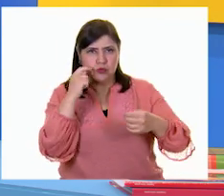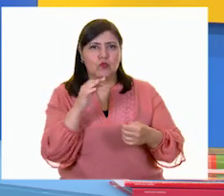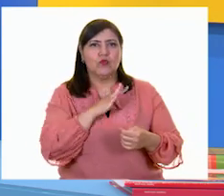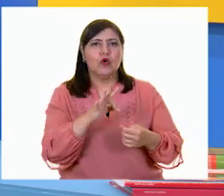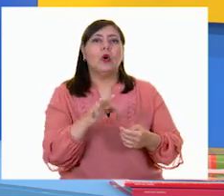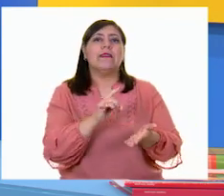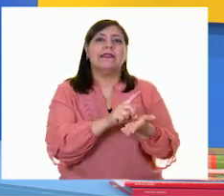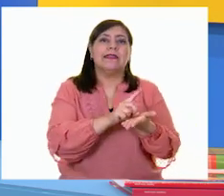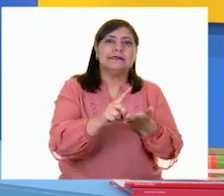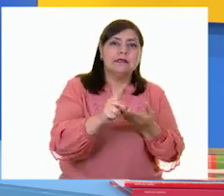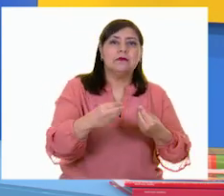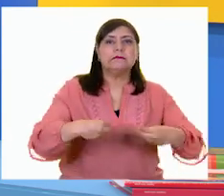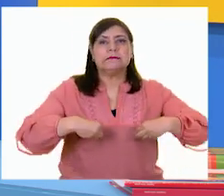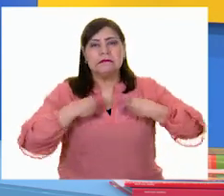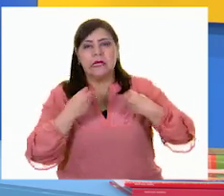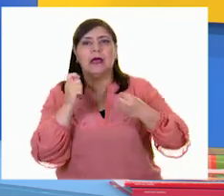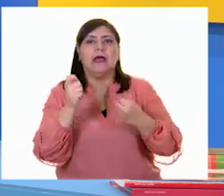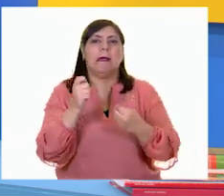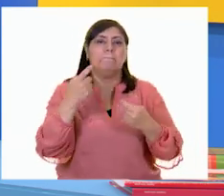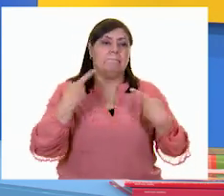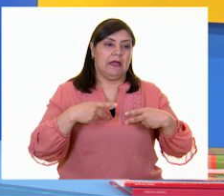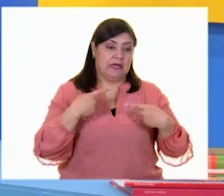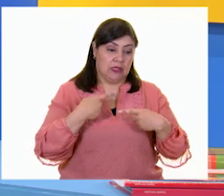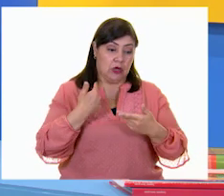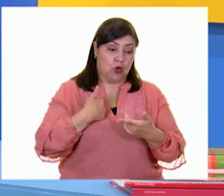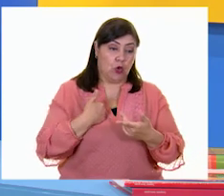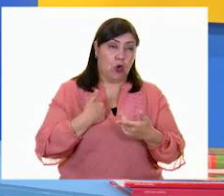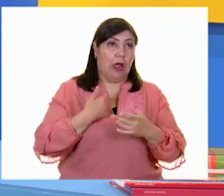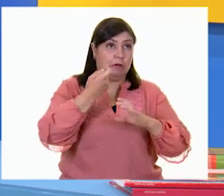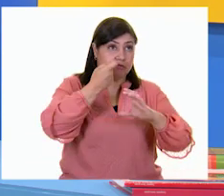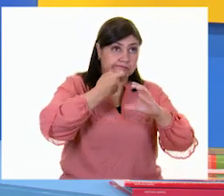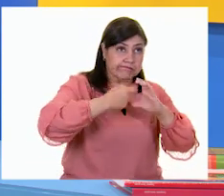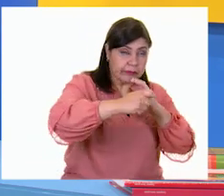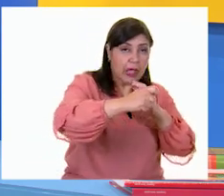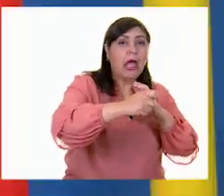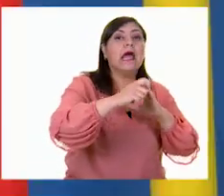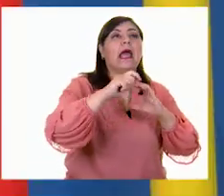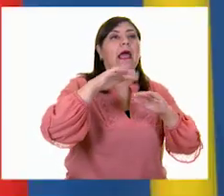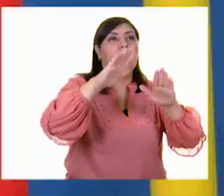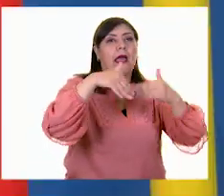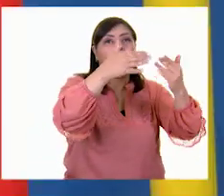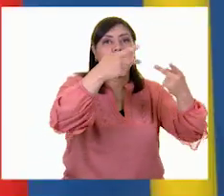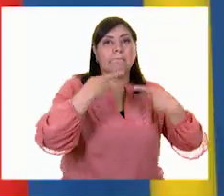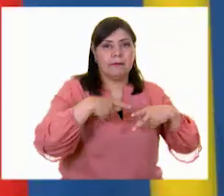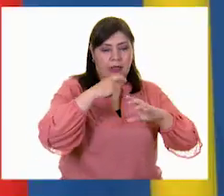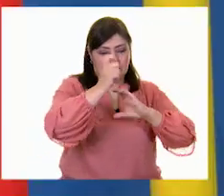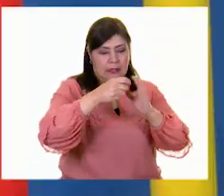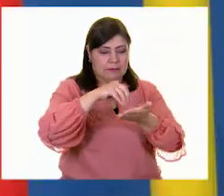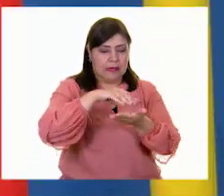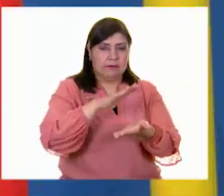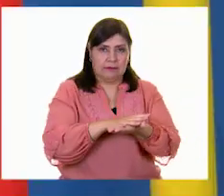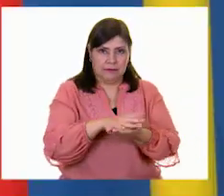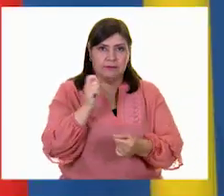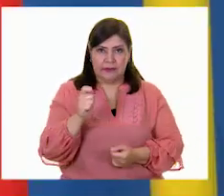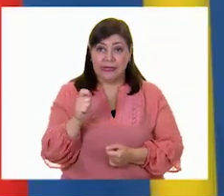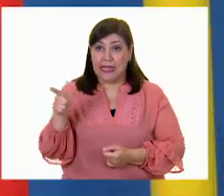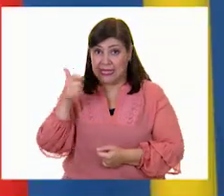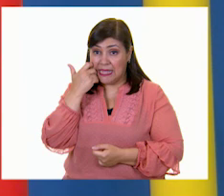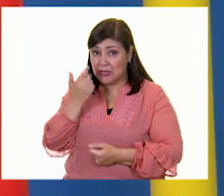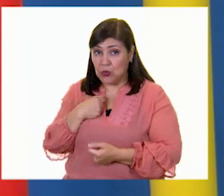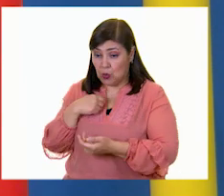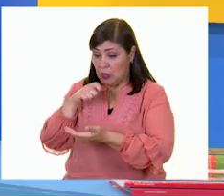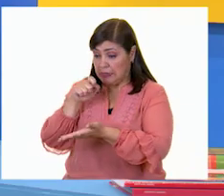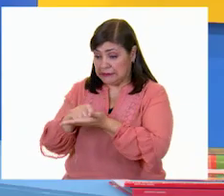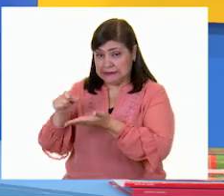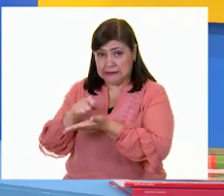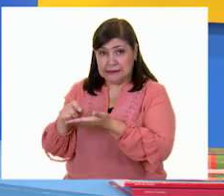del destinatario y del remitente, que se incluyan en un sobre. Ah, perfecto. ¿Quieres que te dicte la dirección de mi tía, Gaby?